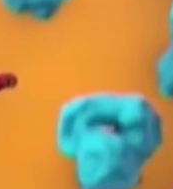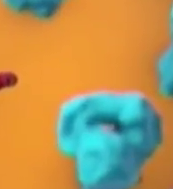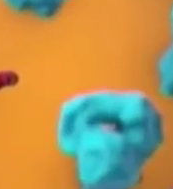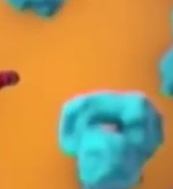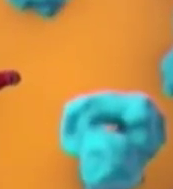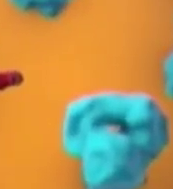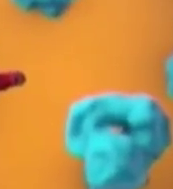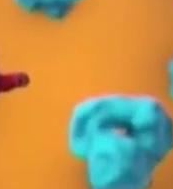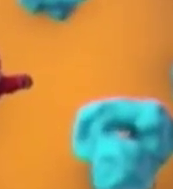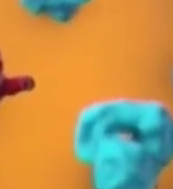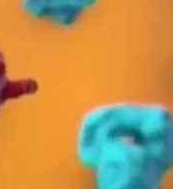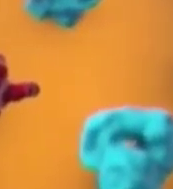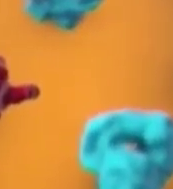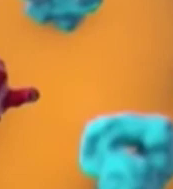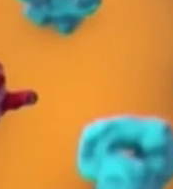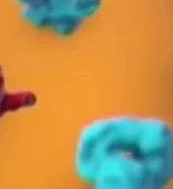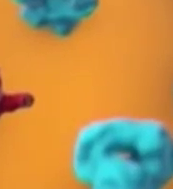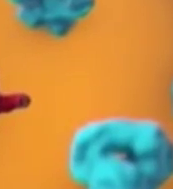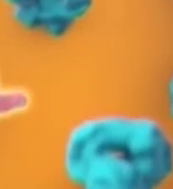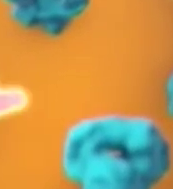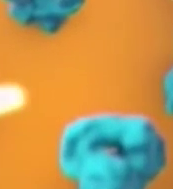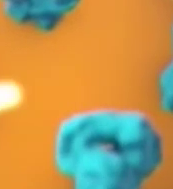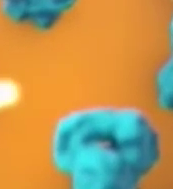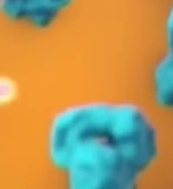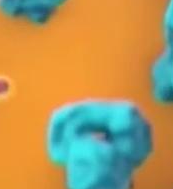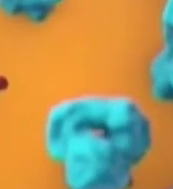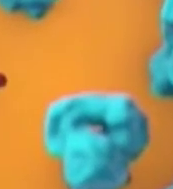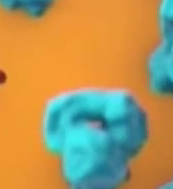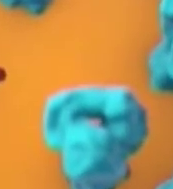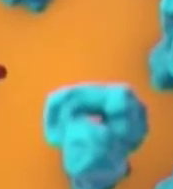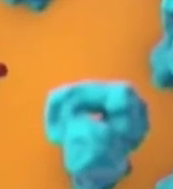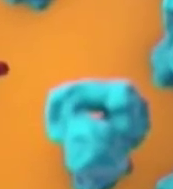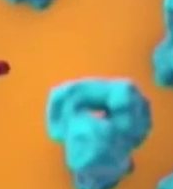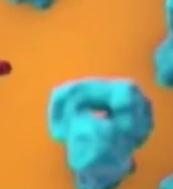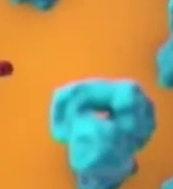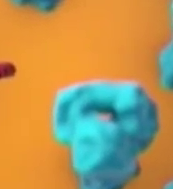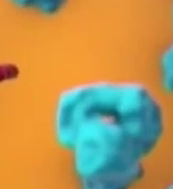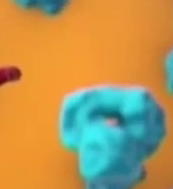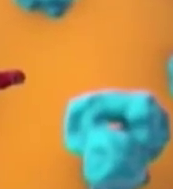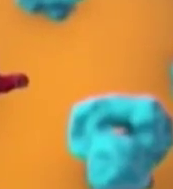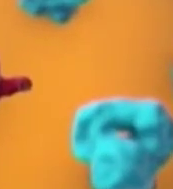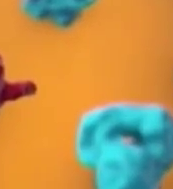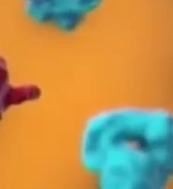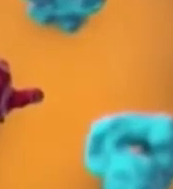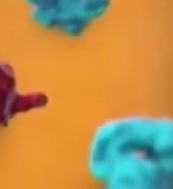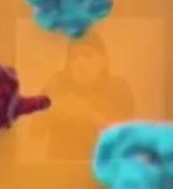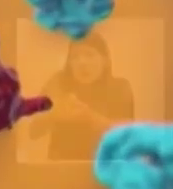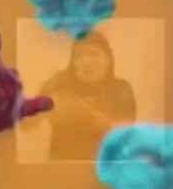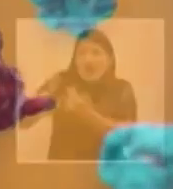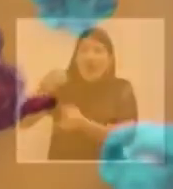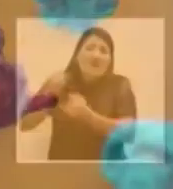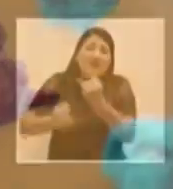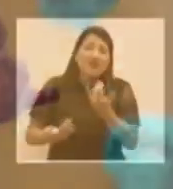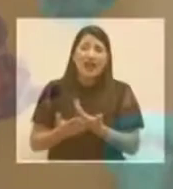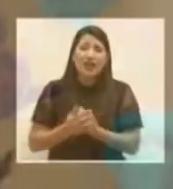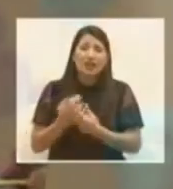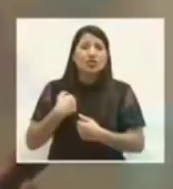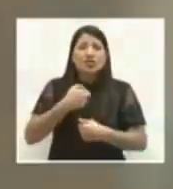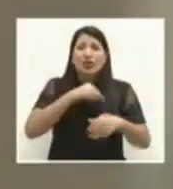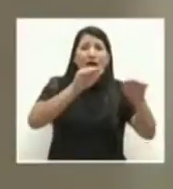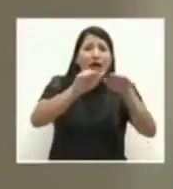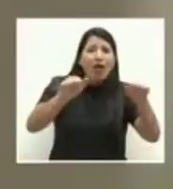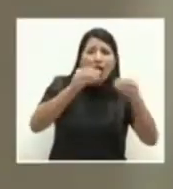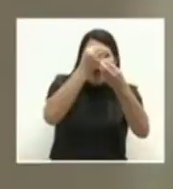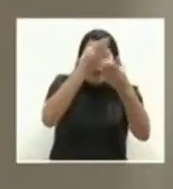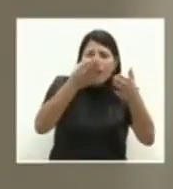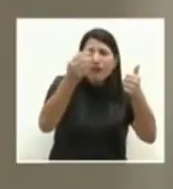de edad de los 43 a los 61 años. La gente puede al final agruparse en casas y celebrar y romper burbujas sociales, y el virus